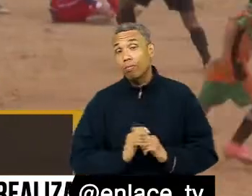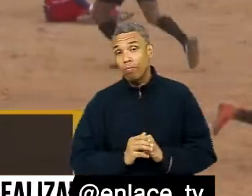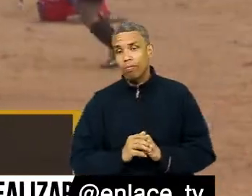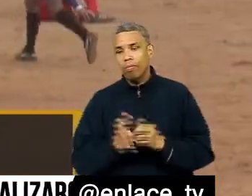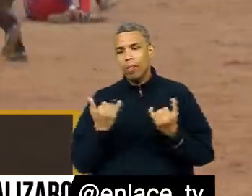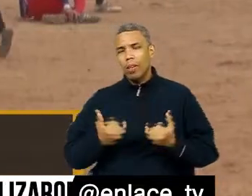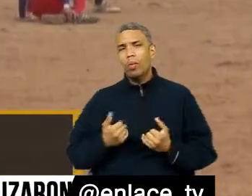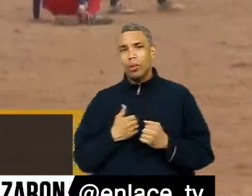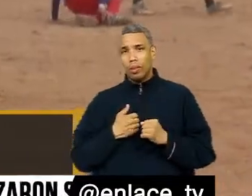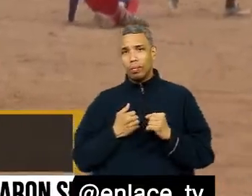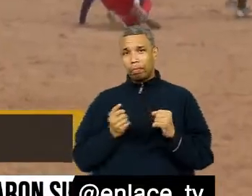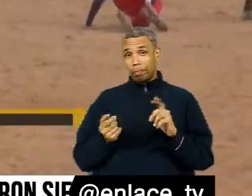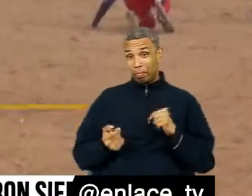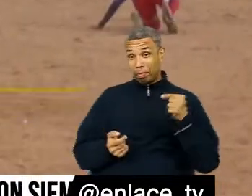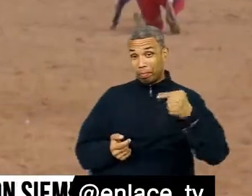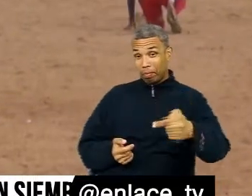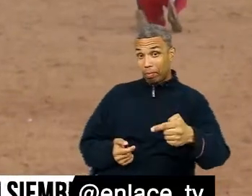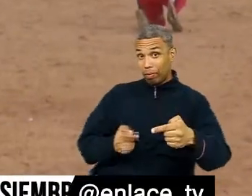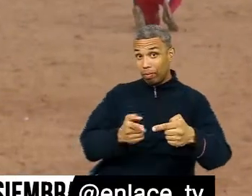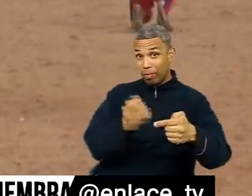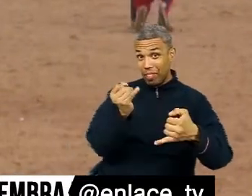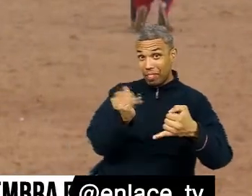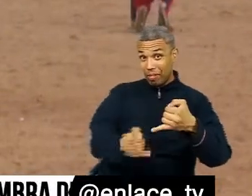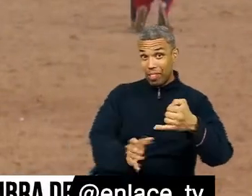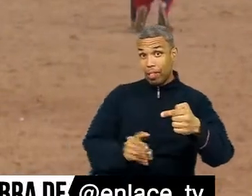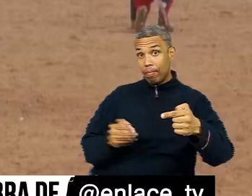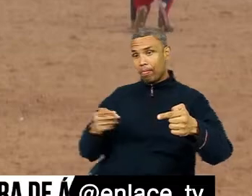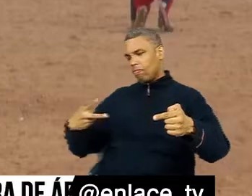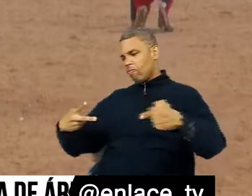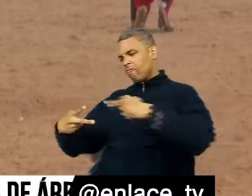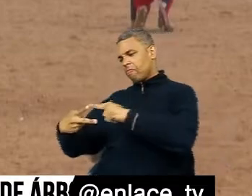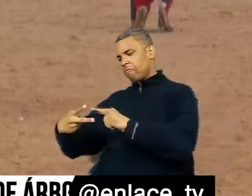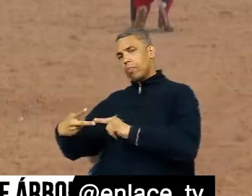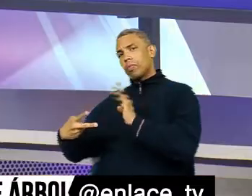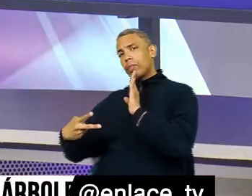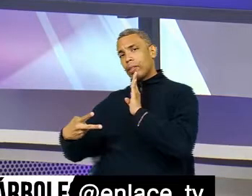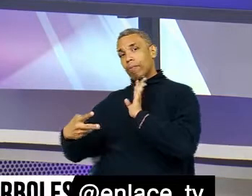que se enfrentará al Club Galán en la gran final.